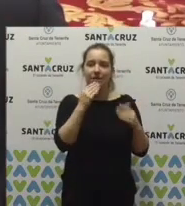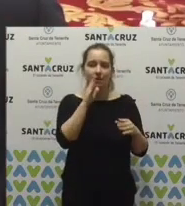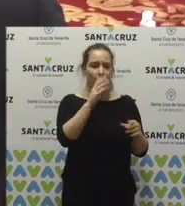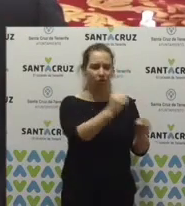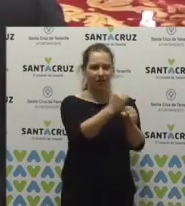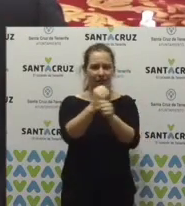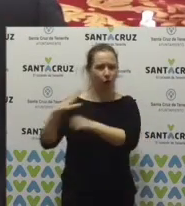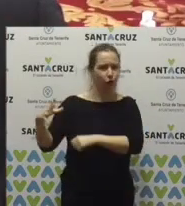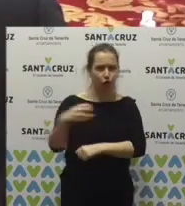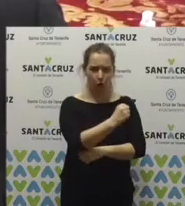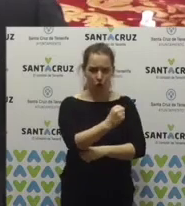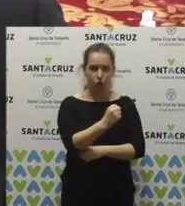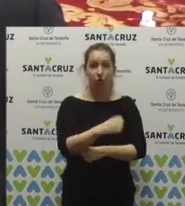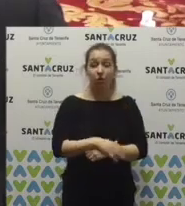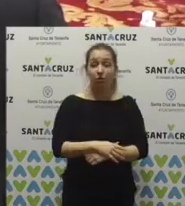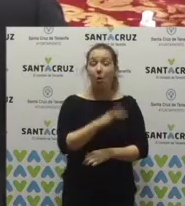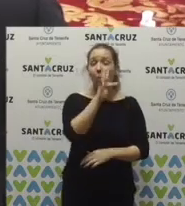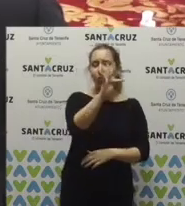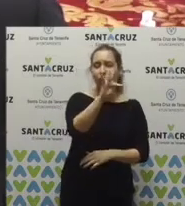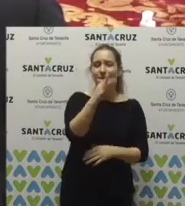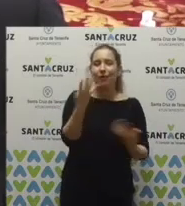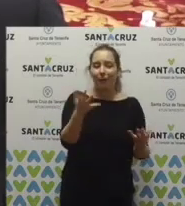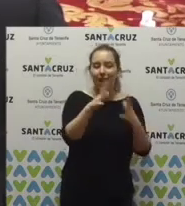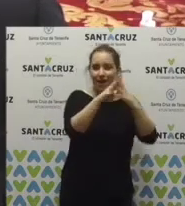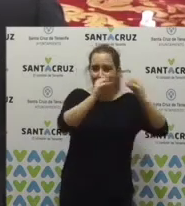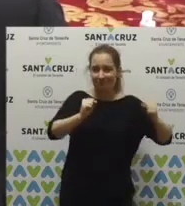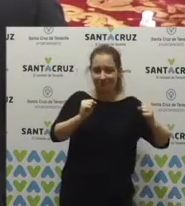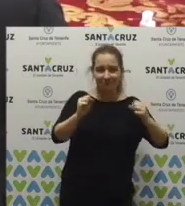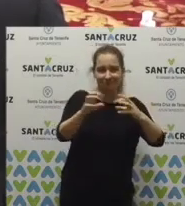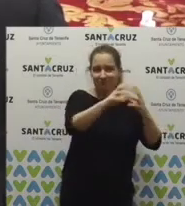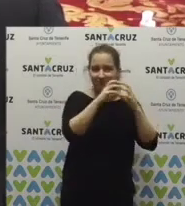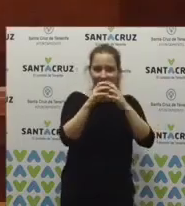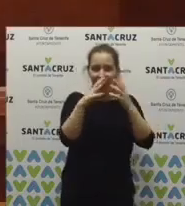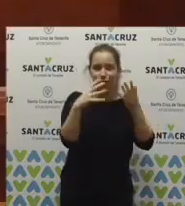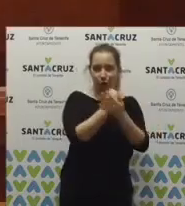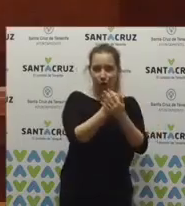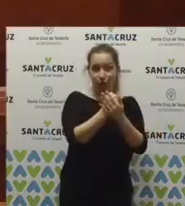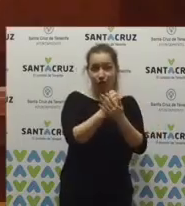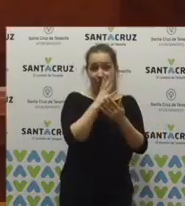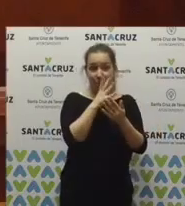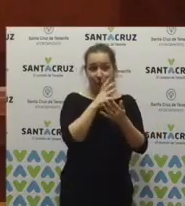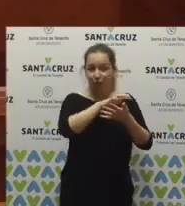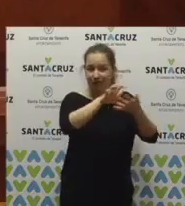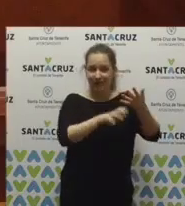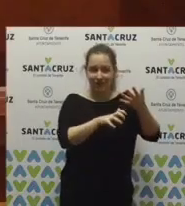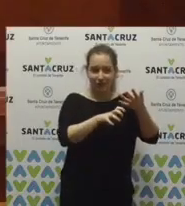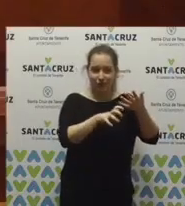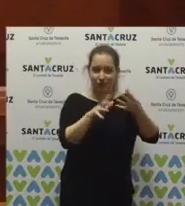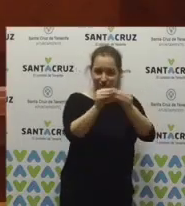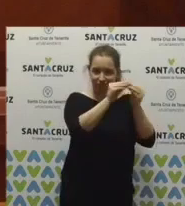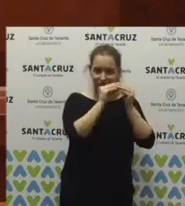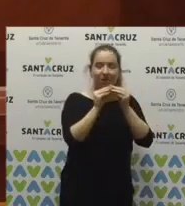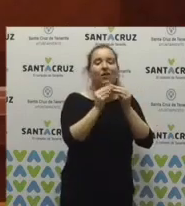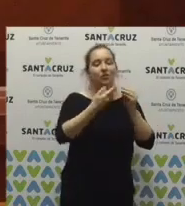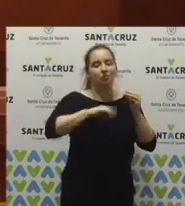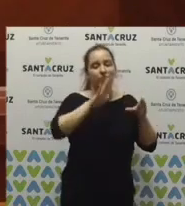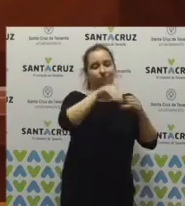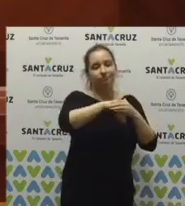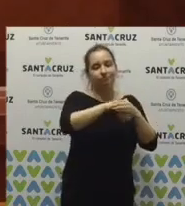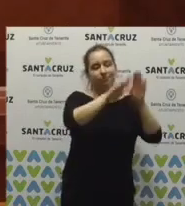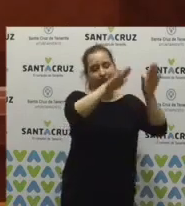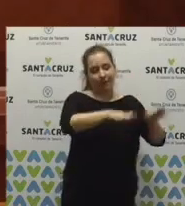la parte positiva de que ha habido un consenso en torno a un texto y vamos a votar a favor